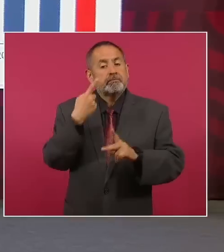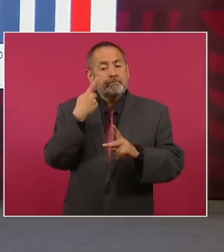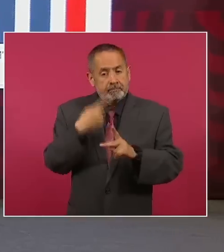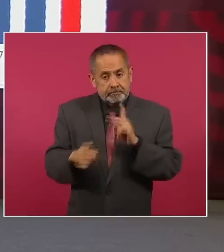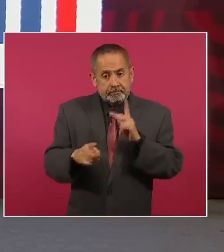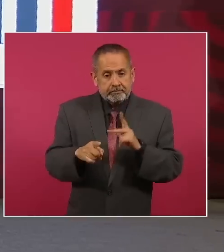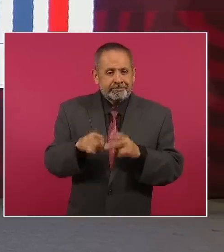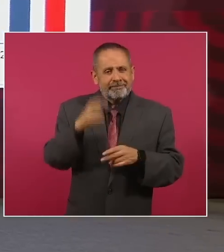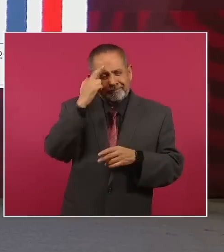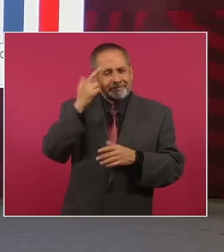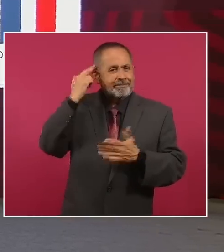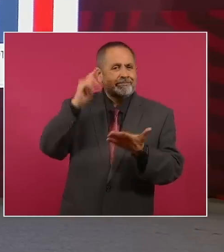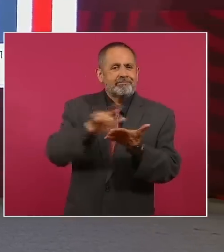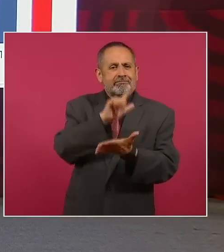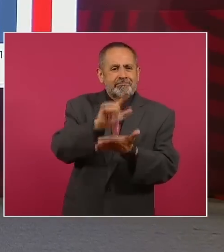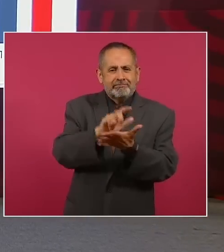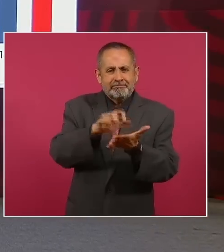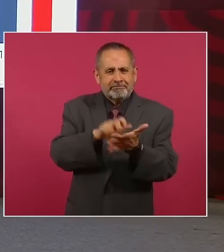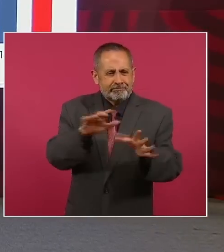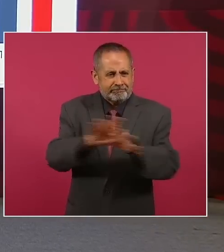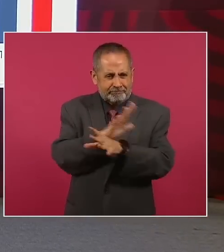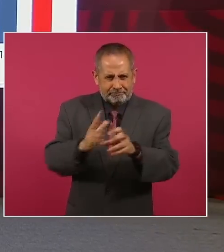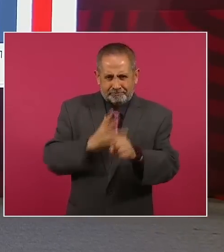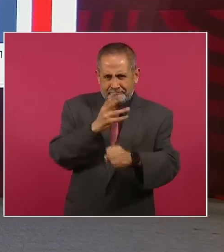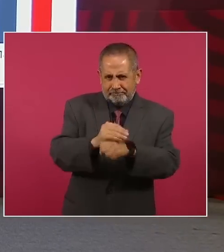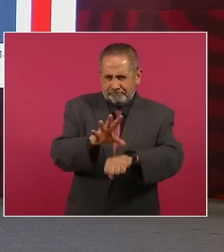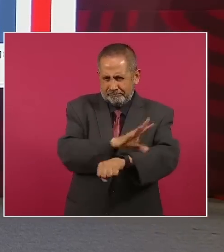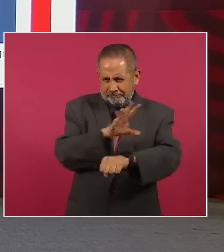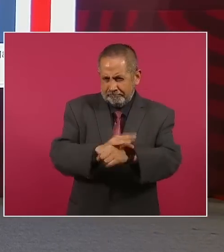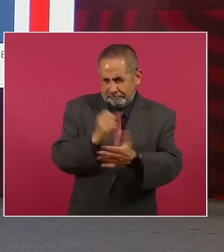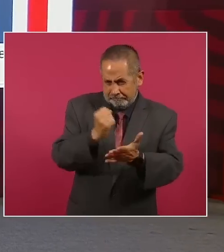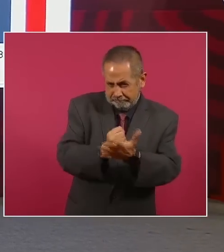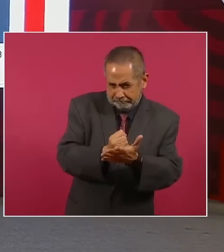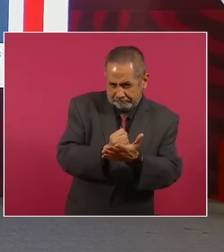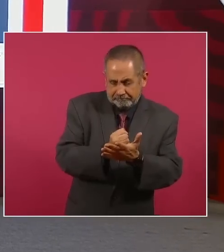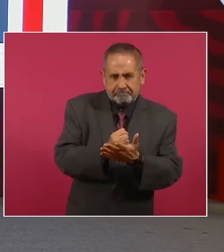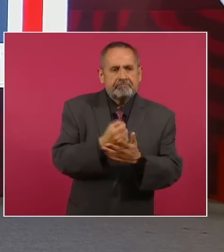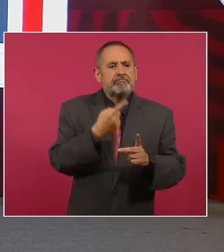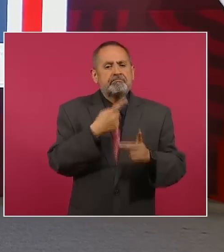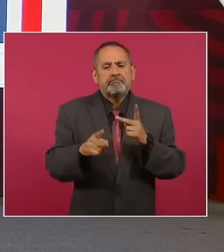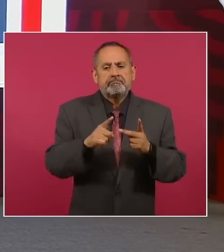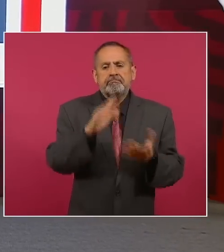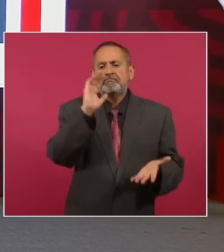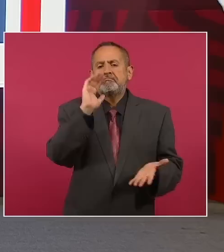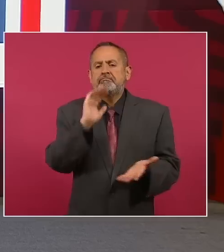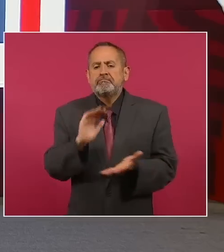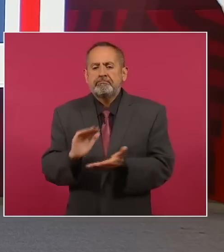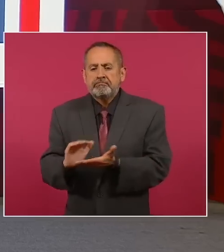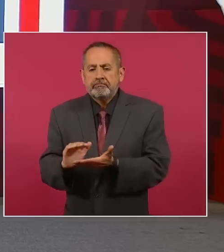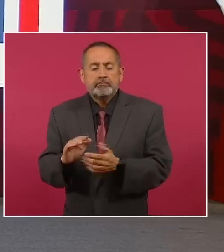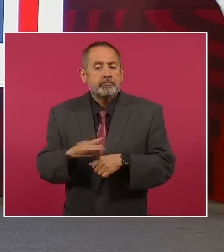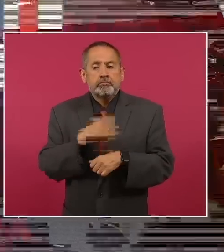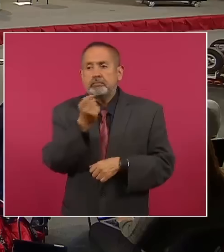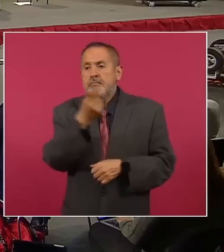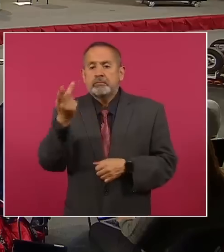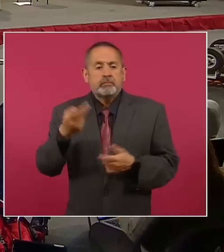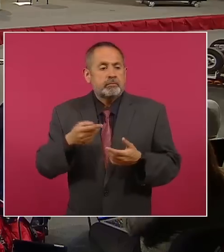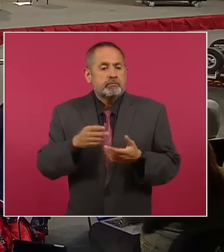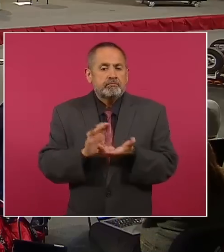de la reforma energética del 2015, miren ustedes cómo cayó. por la falta de inversión.